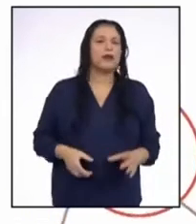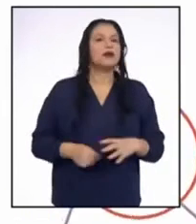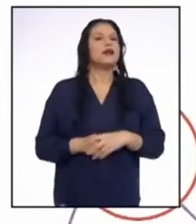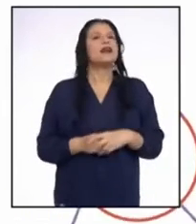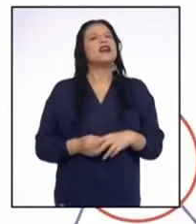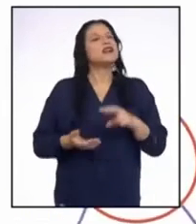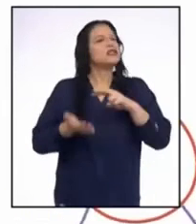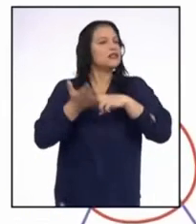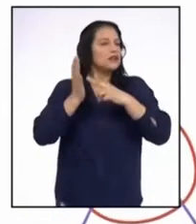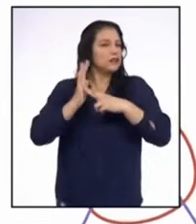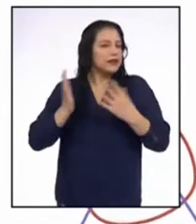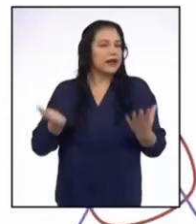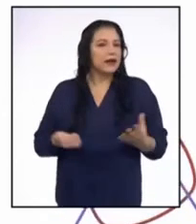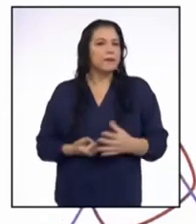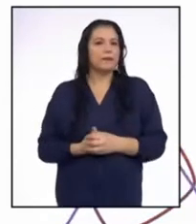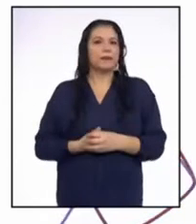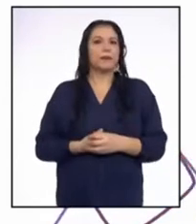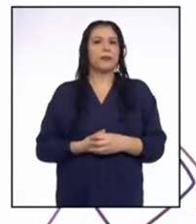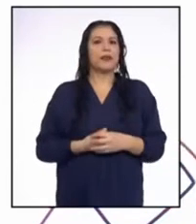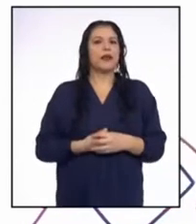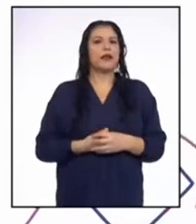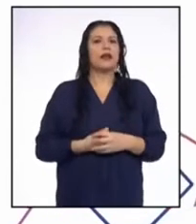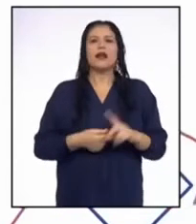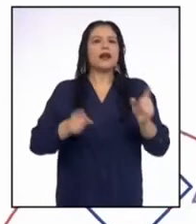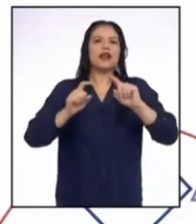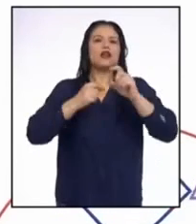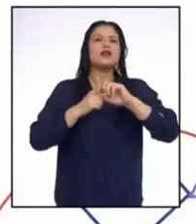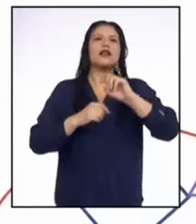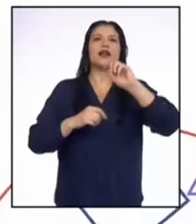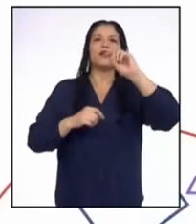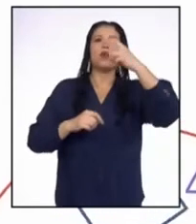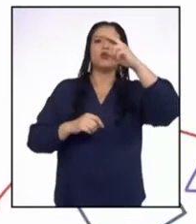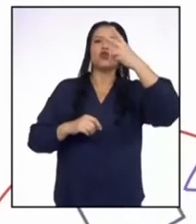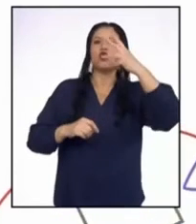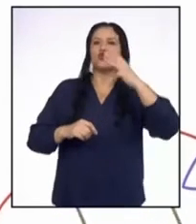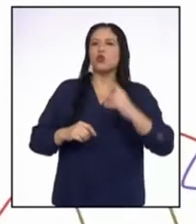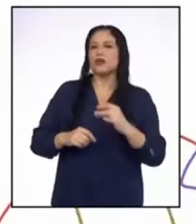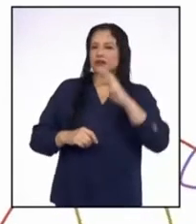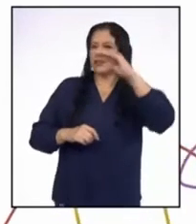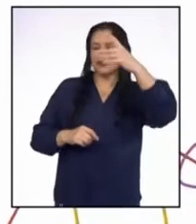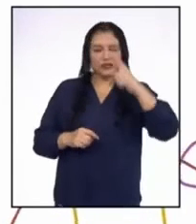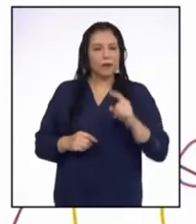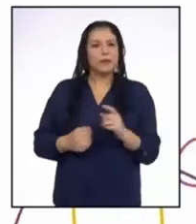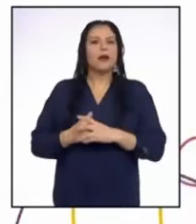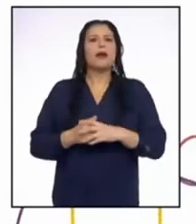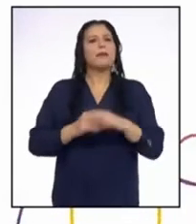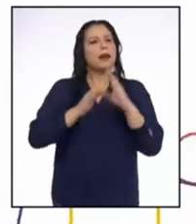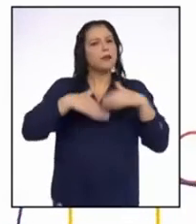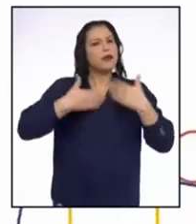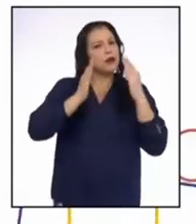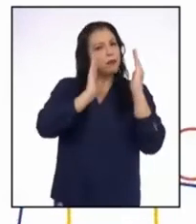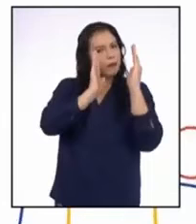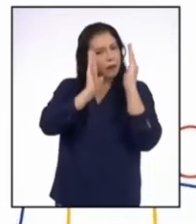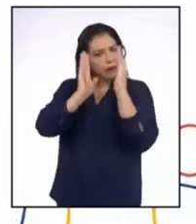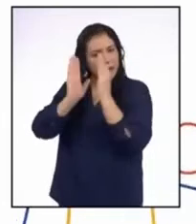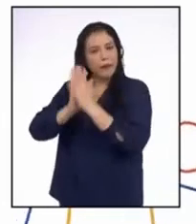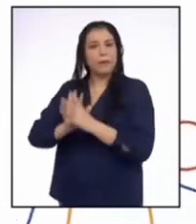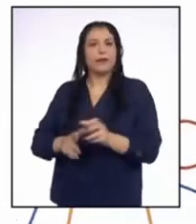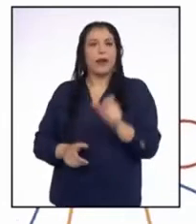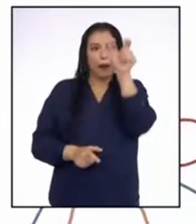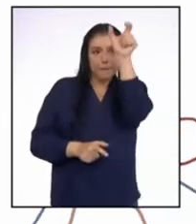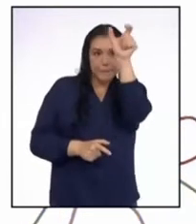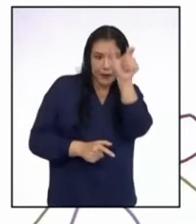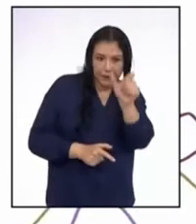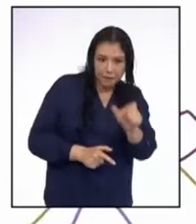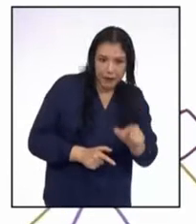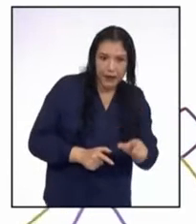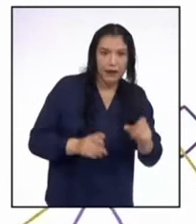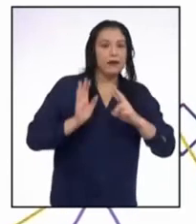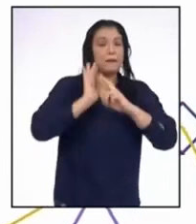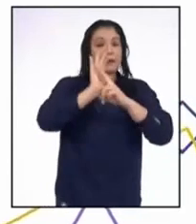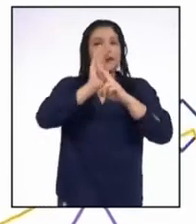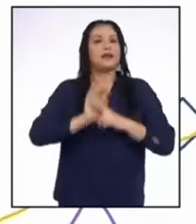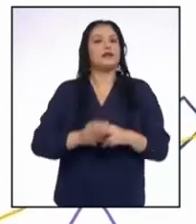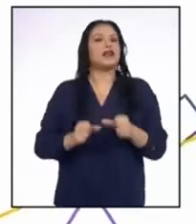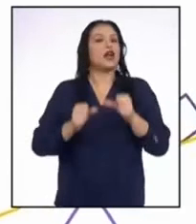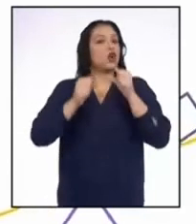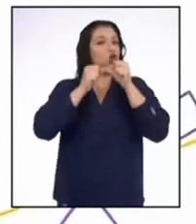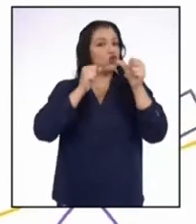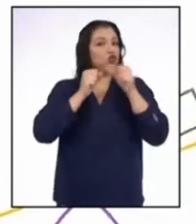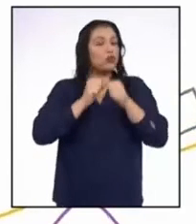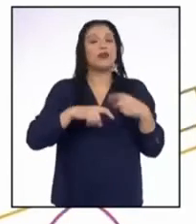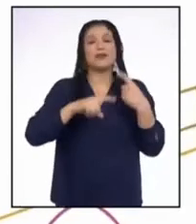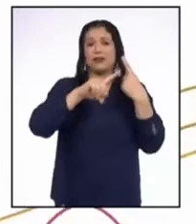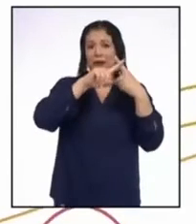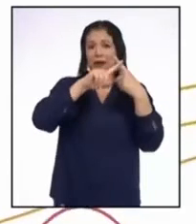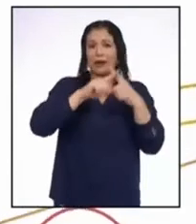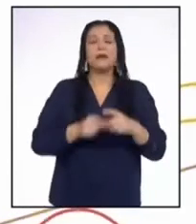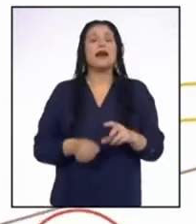agrupados, es decir, sin intervalos, para tenerlos organizados. La primera columna representa los valores de la variable y